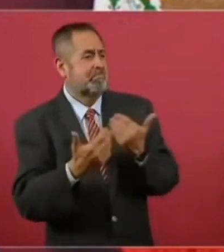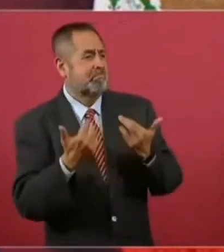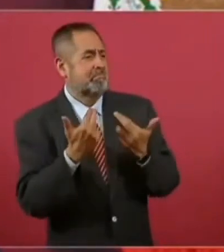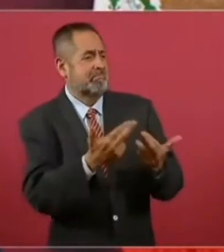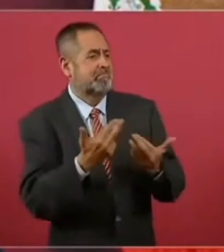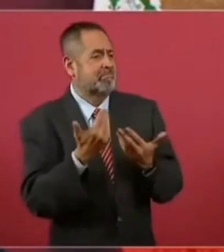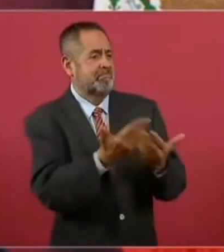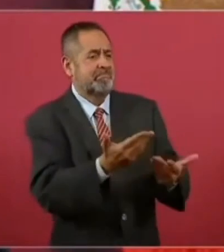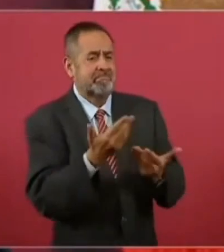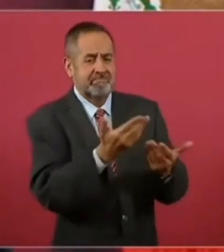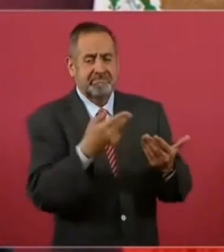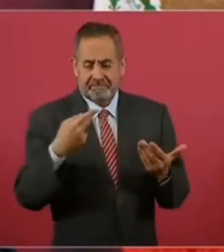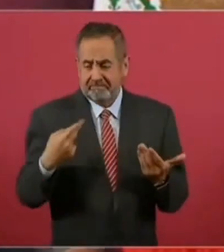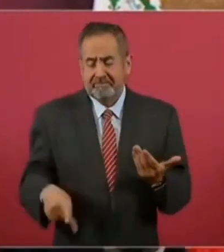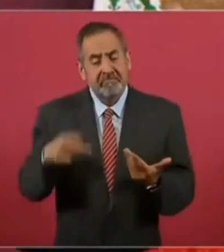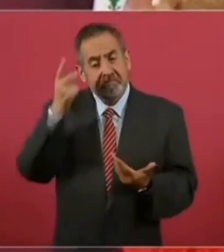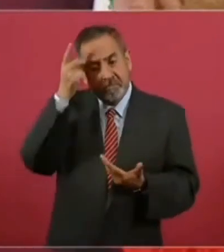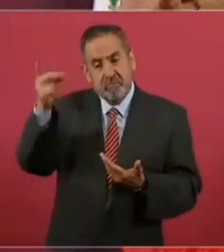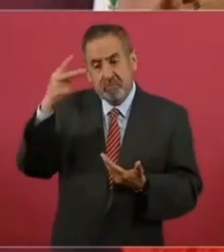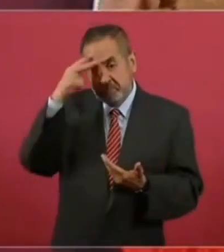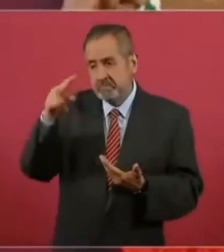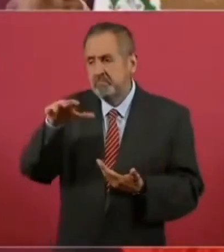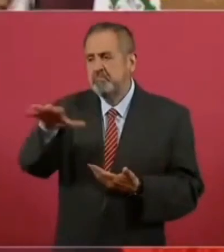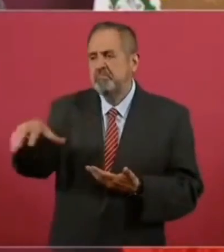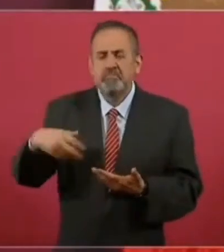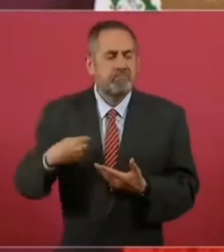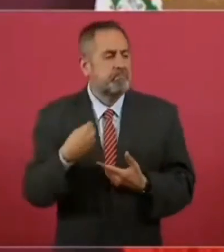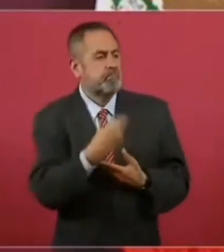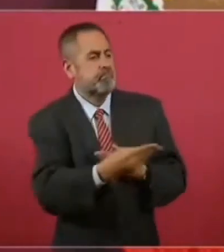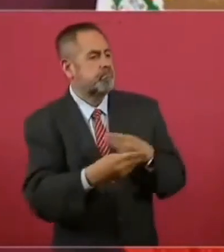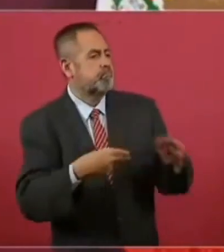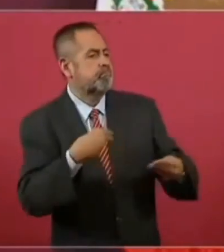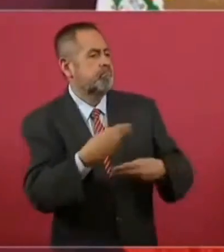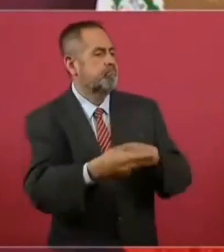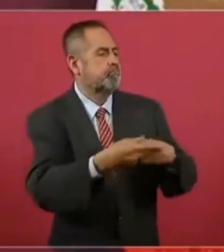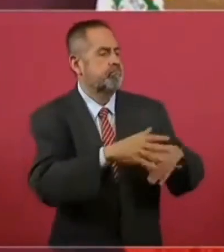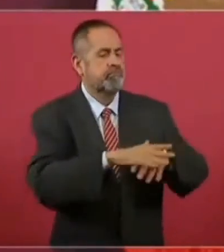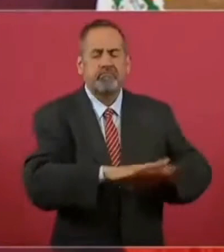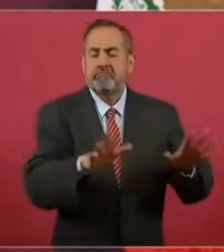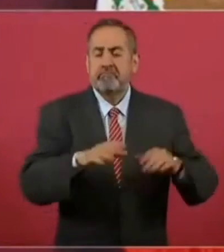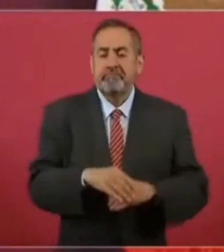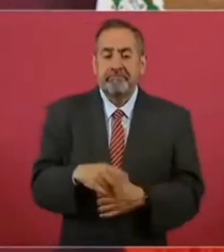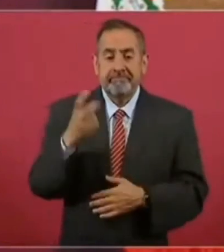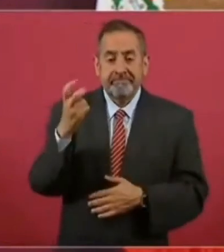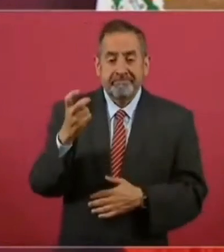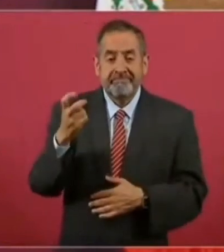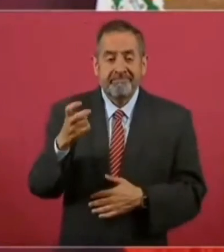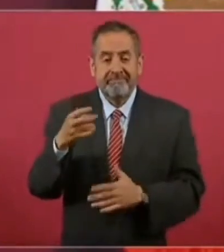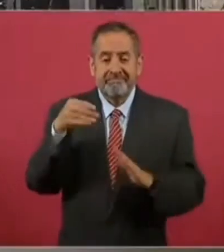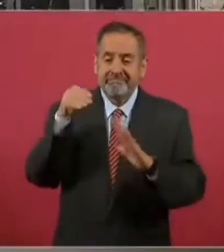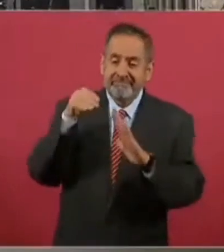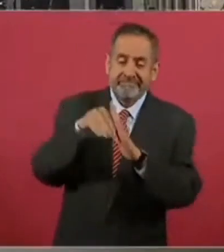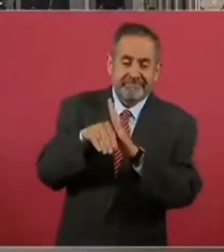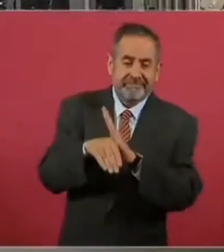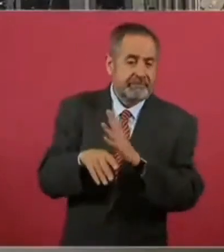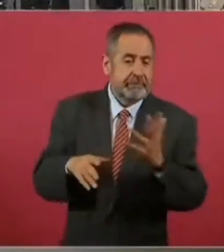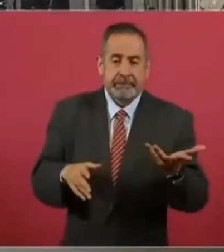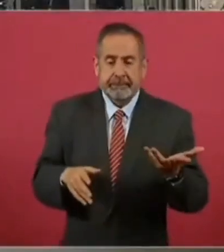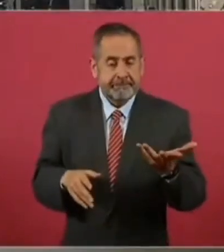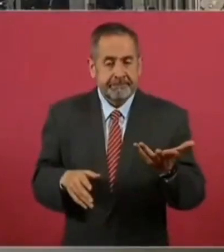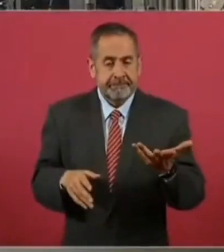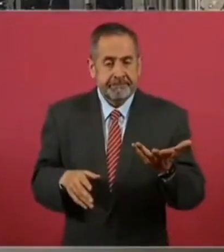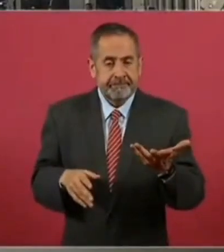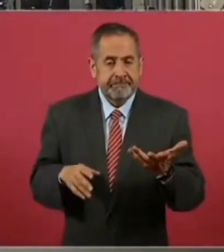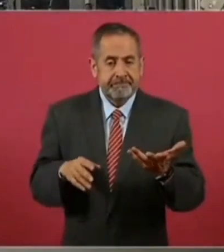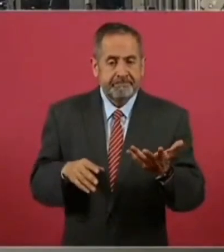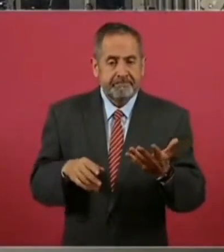Y desde entonces se entregaron, se siguió